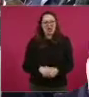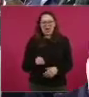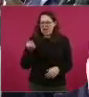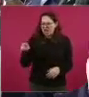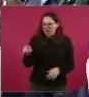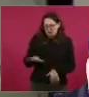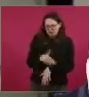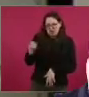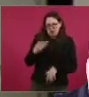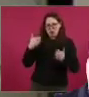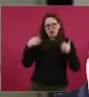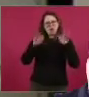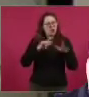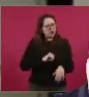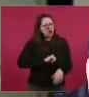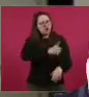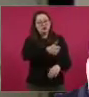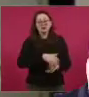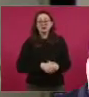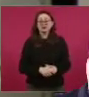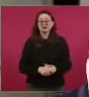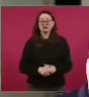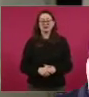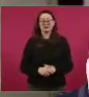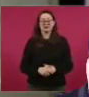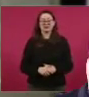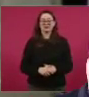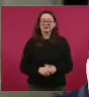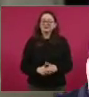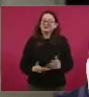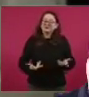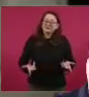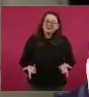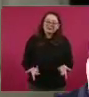él? ¿Y por qué no este